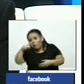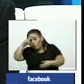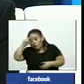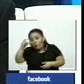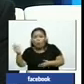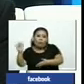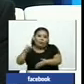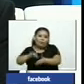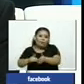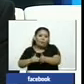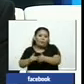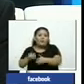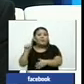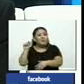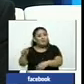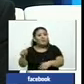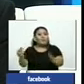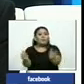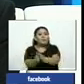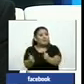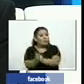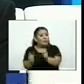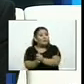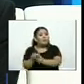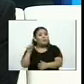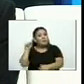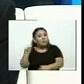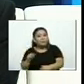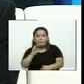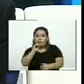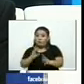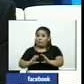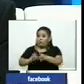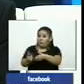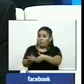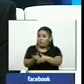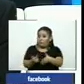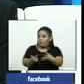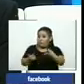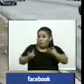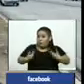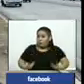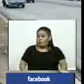sus negocios es la mayor dificultad que enfrentan, según la Comisión Permanente de Derechos.